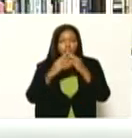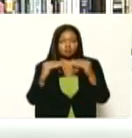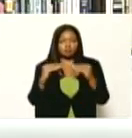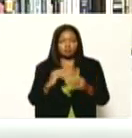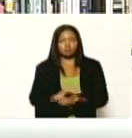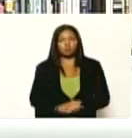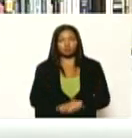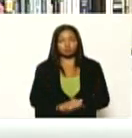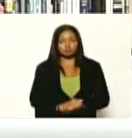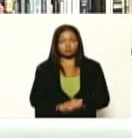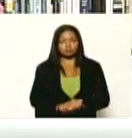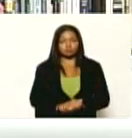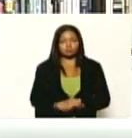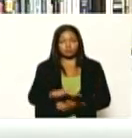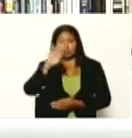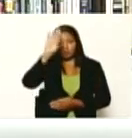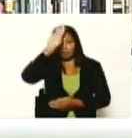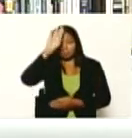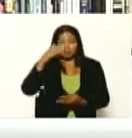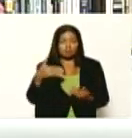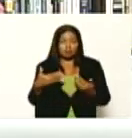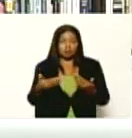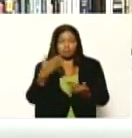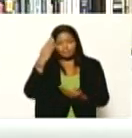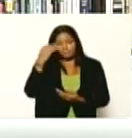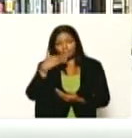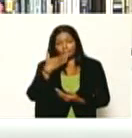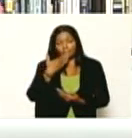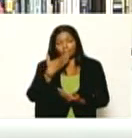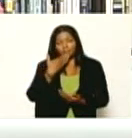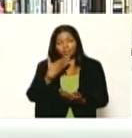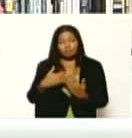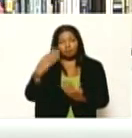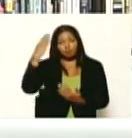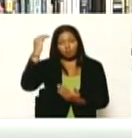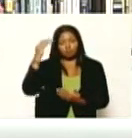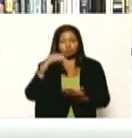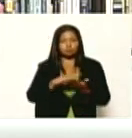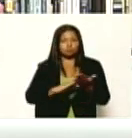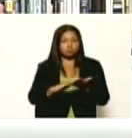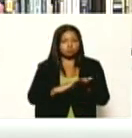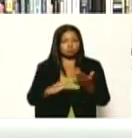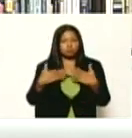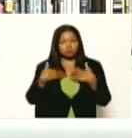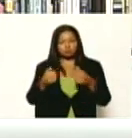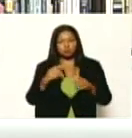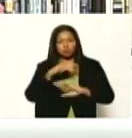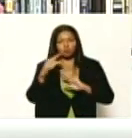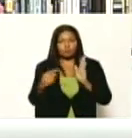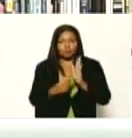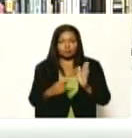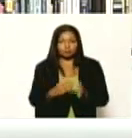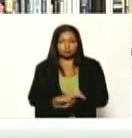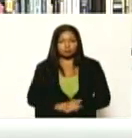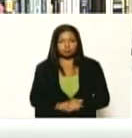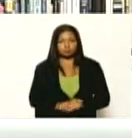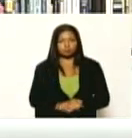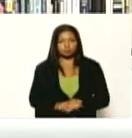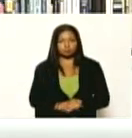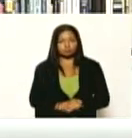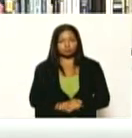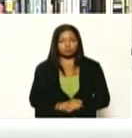Papa Francisco le pedimos a Dios su plena recuperación, y al lado Papa Francisco va a